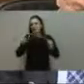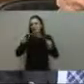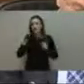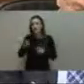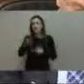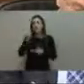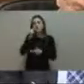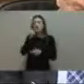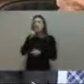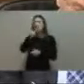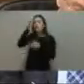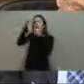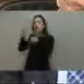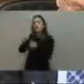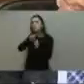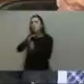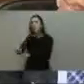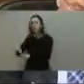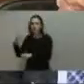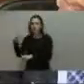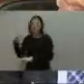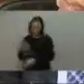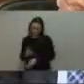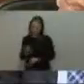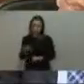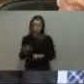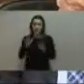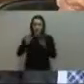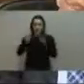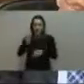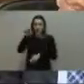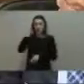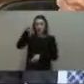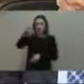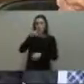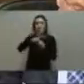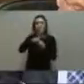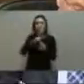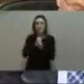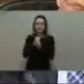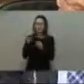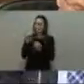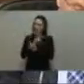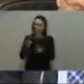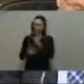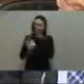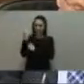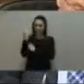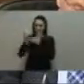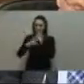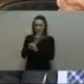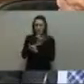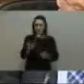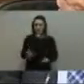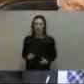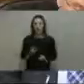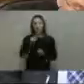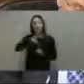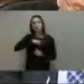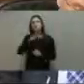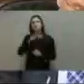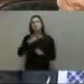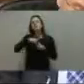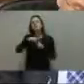aunque lo suyo era no haberla ni designado para este cargo una vez más. Hablamos de una situación que viene de largo,